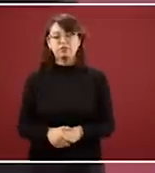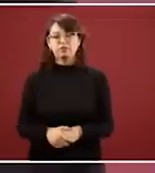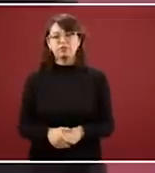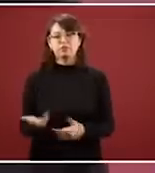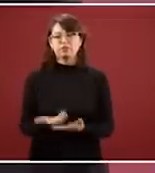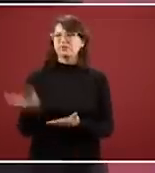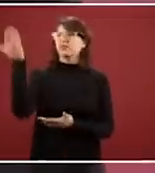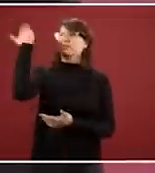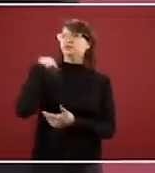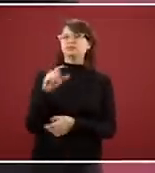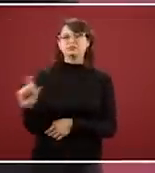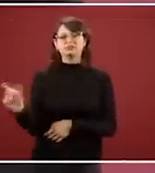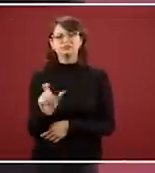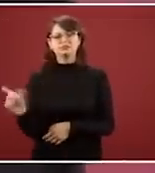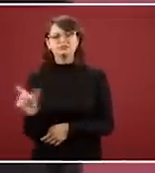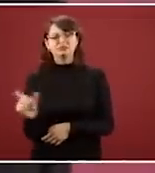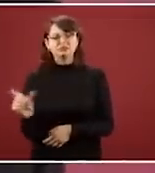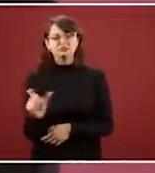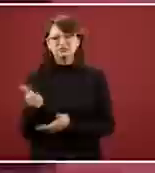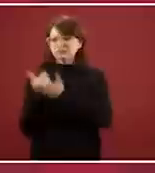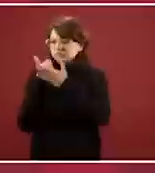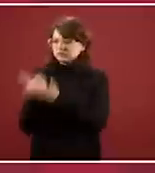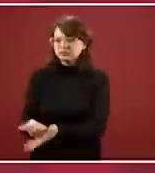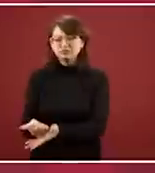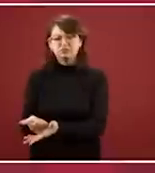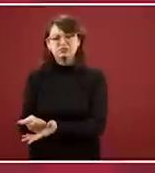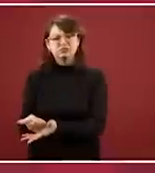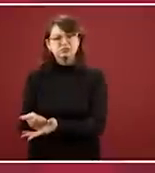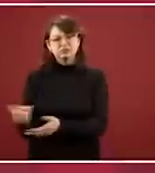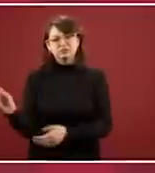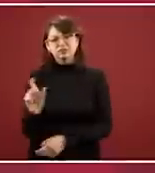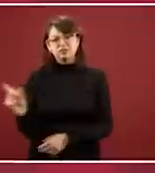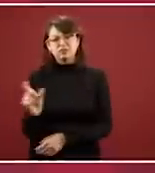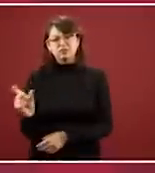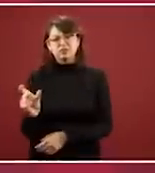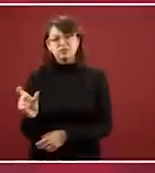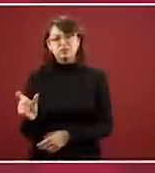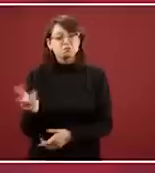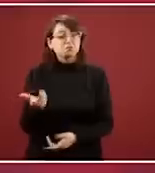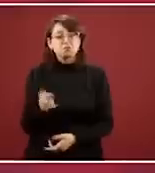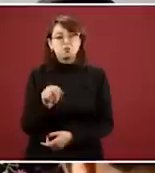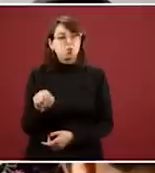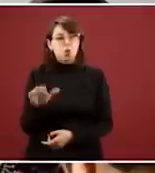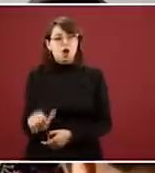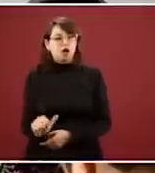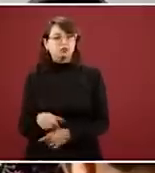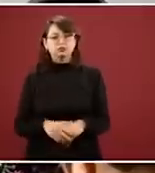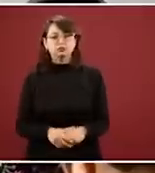¿Cuándo se había hecho algo así? Nunca.